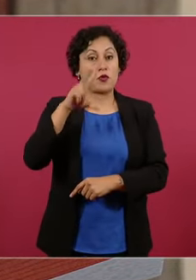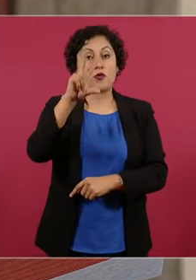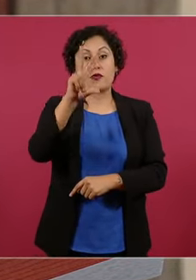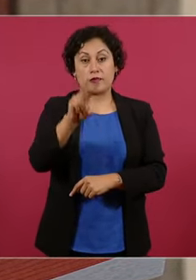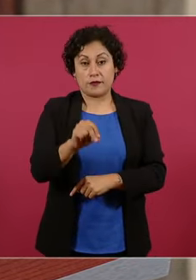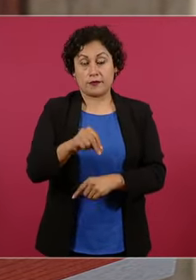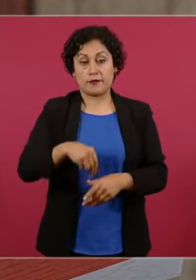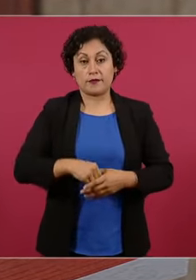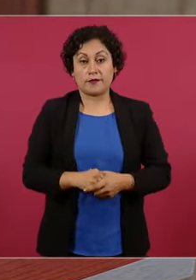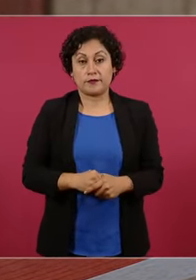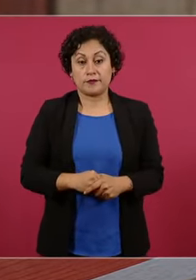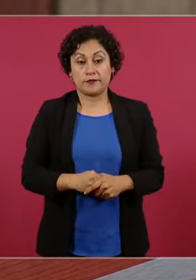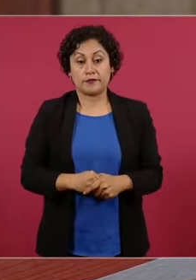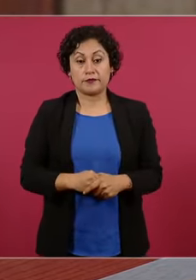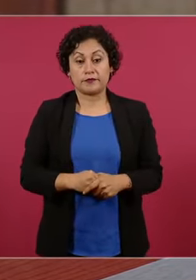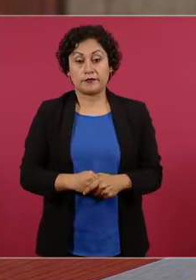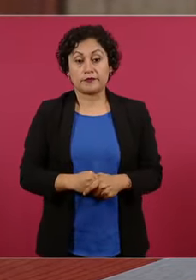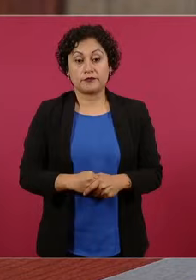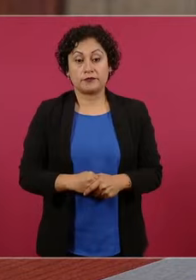se emitan